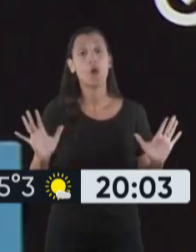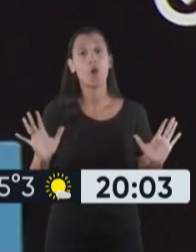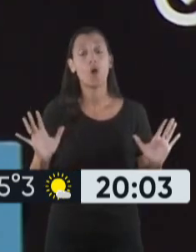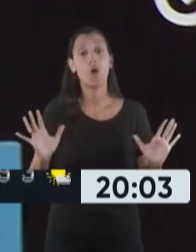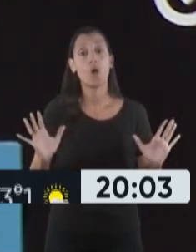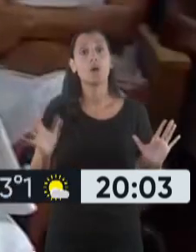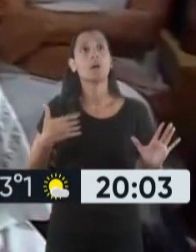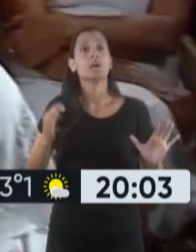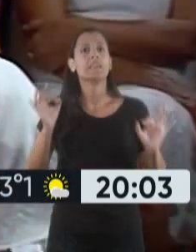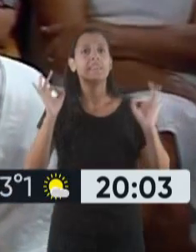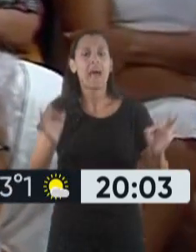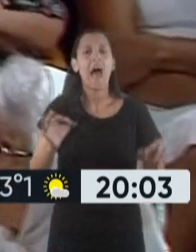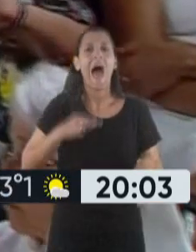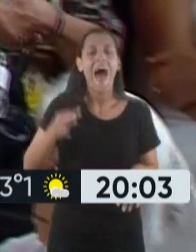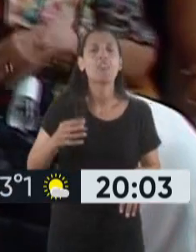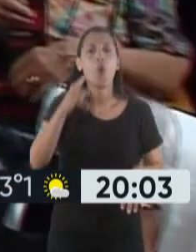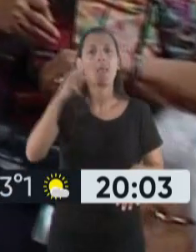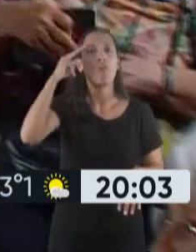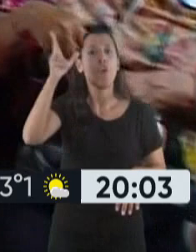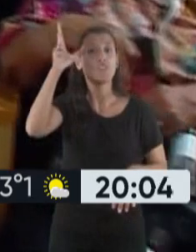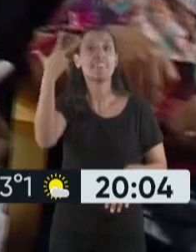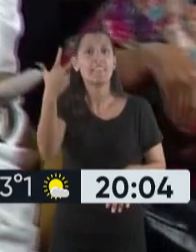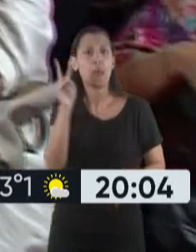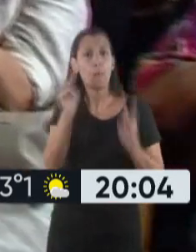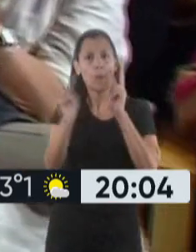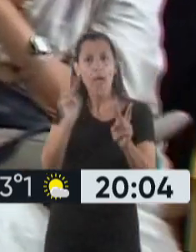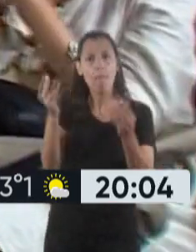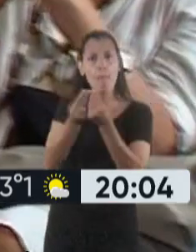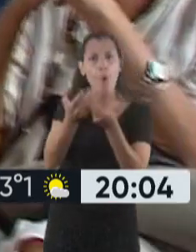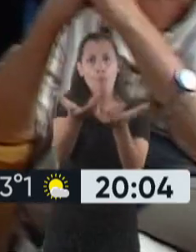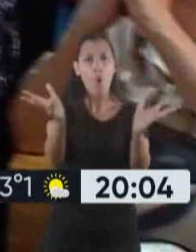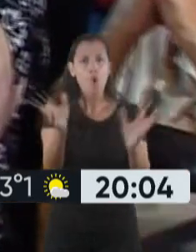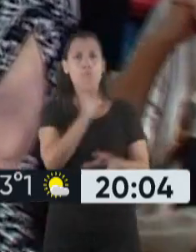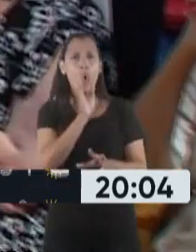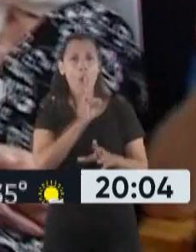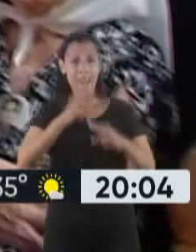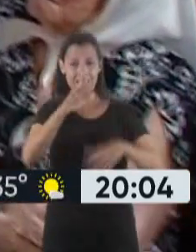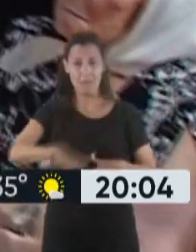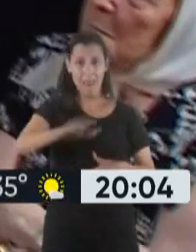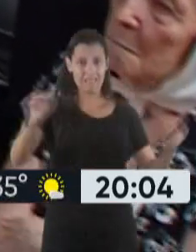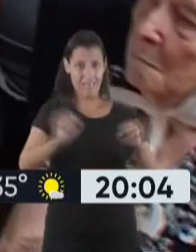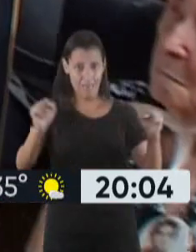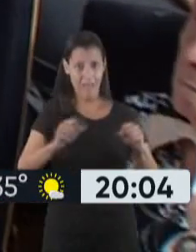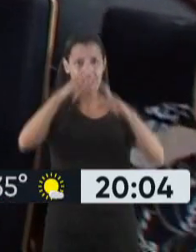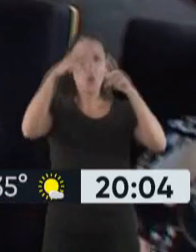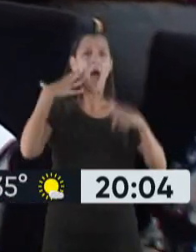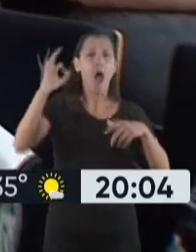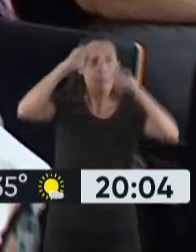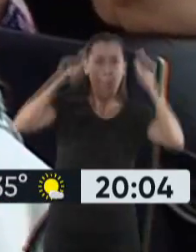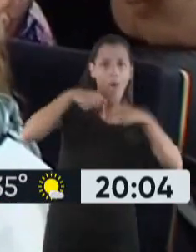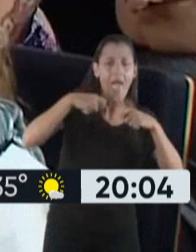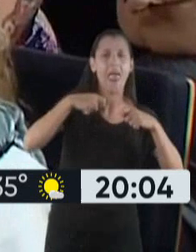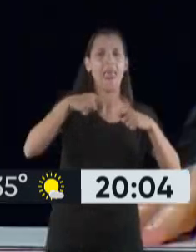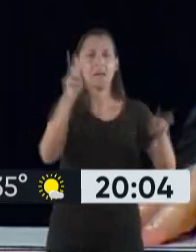año 83 y habíamos visto a estas mujeres en la plaza, a las abuelas buscar a